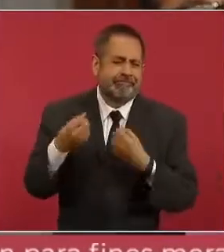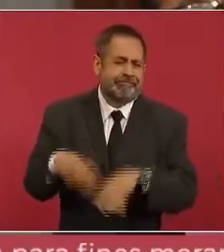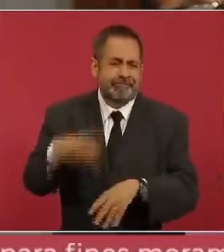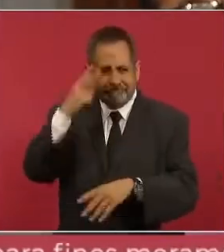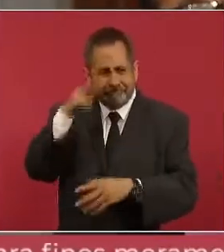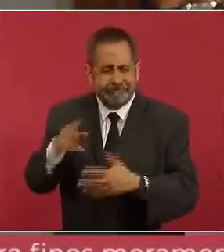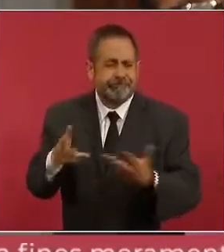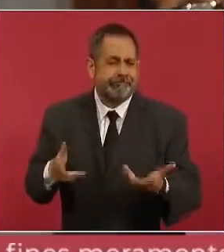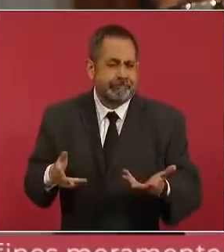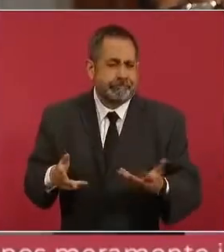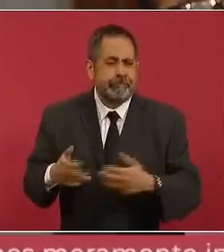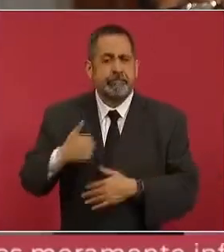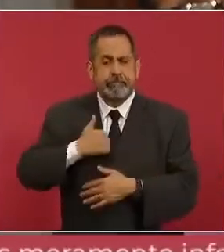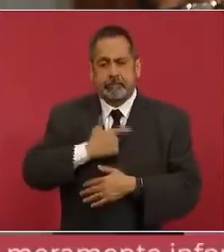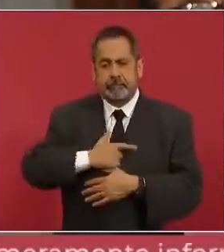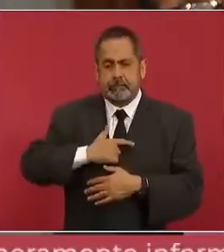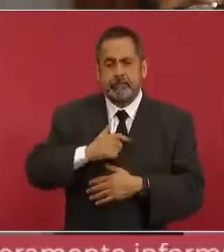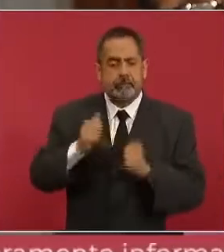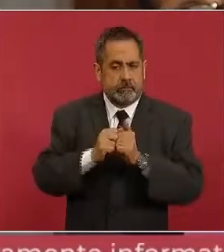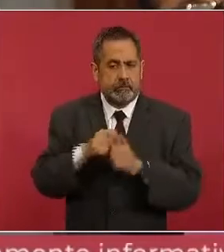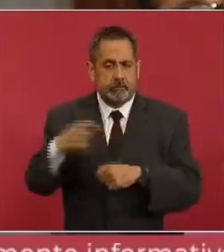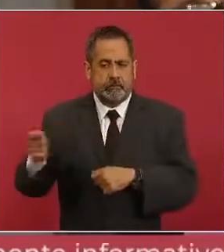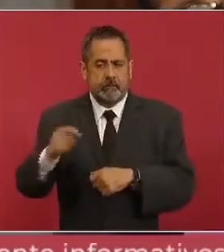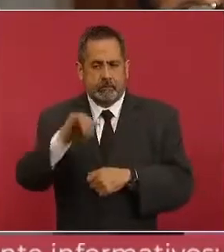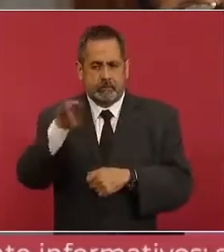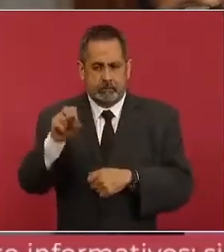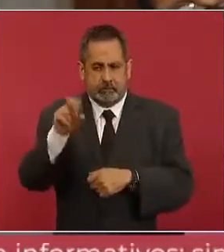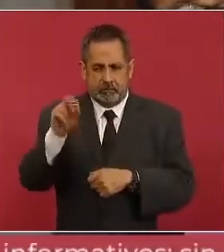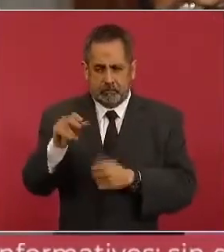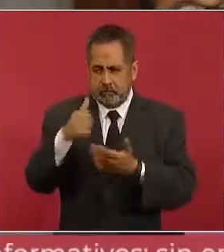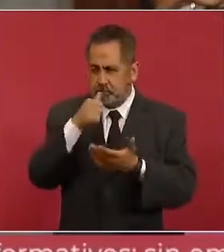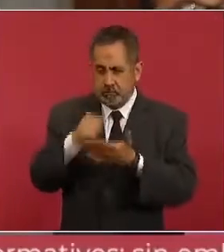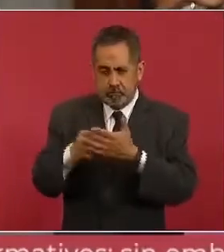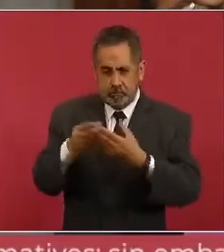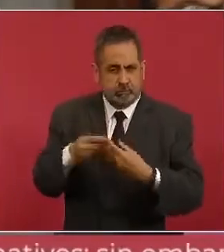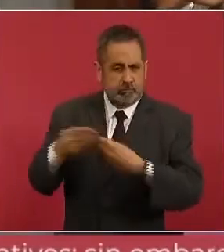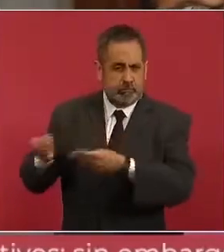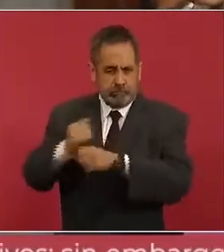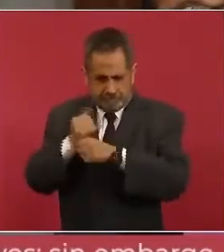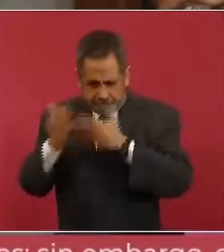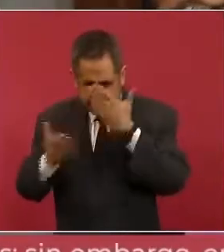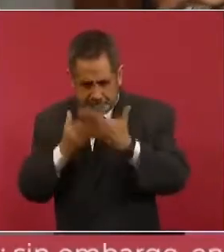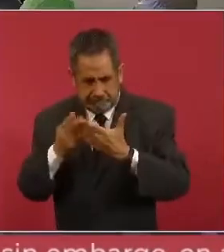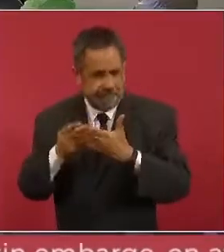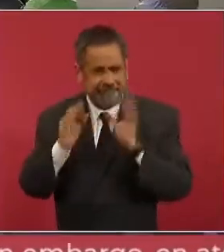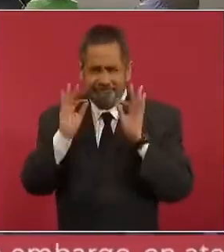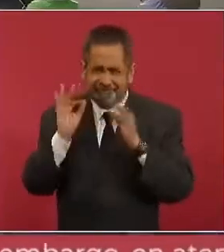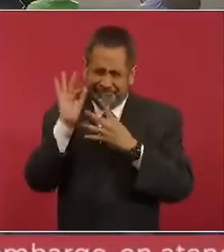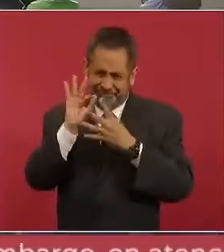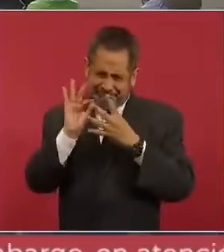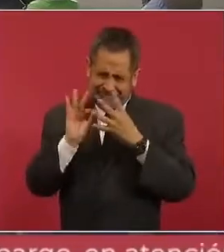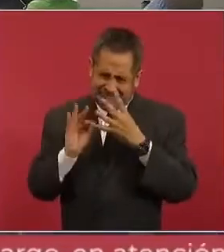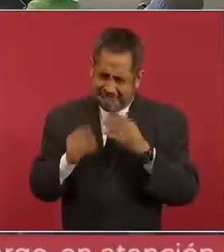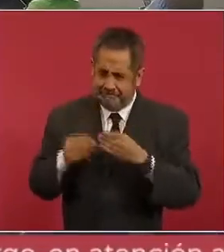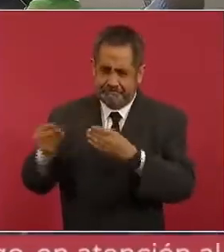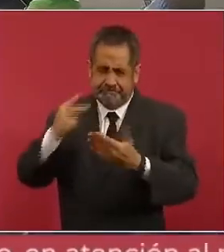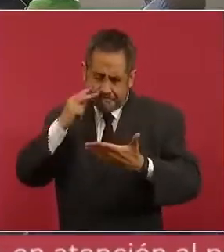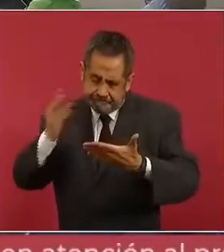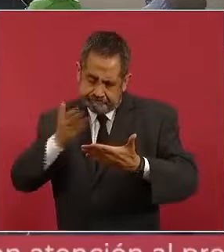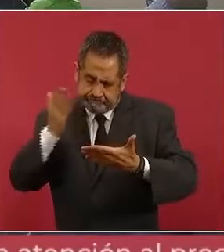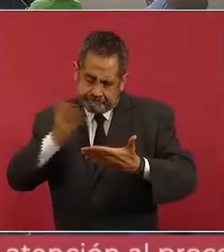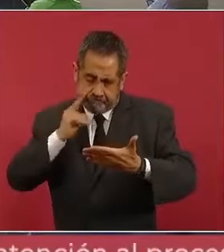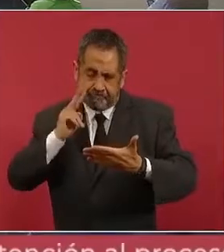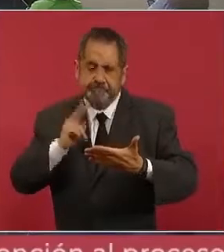México. A mí me gustaría a través de Jesús Ramírez hacerle llegar este estudio que está muy detallado para que vea